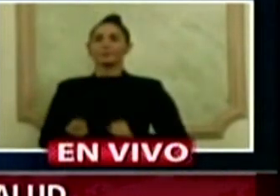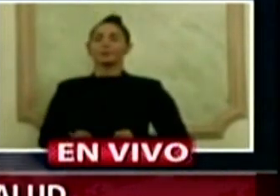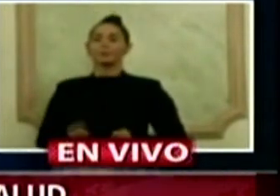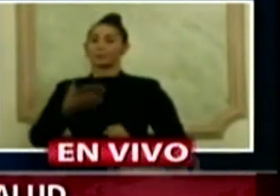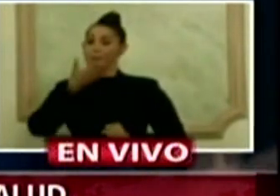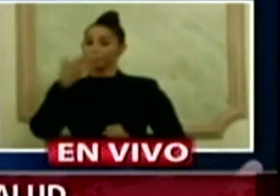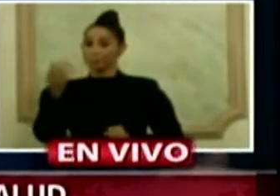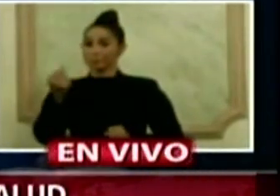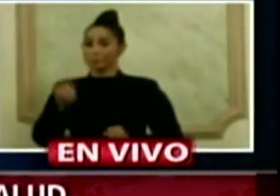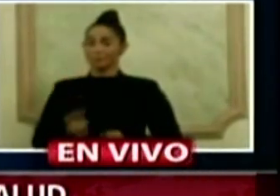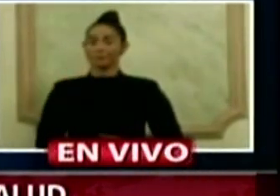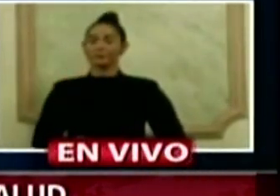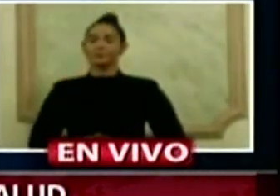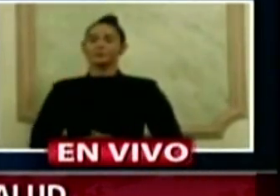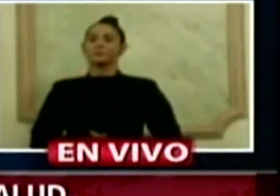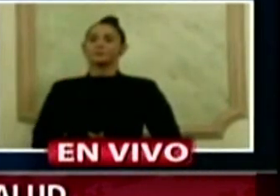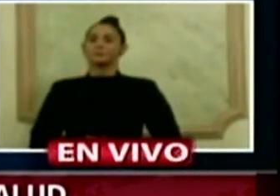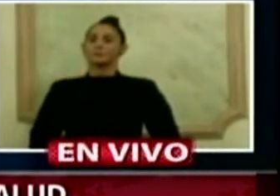Por eso,